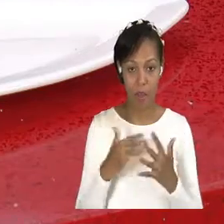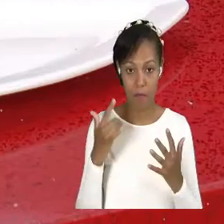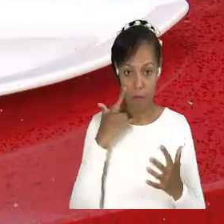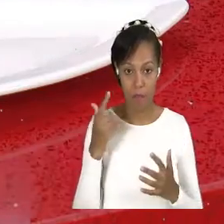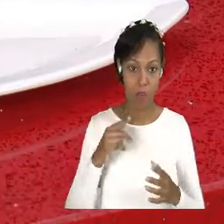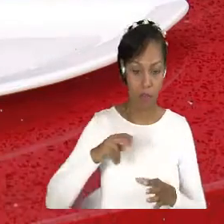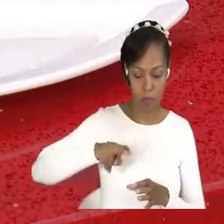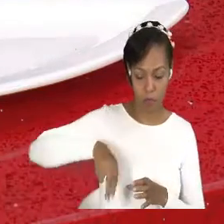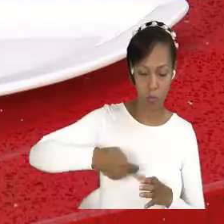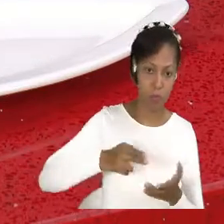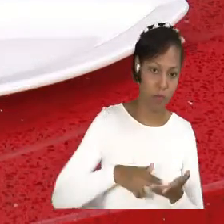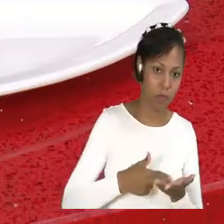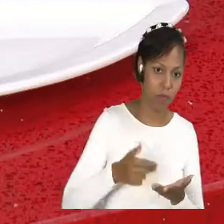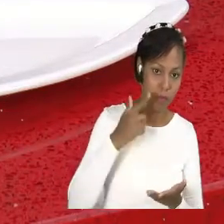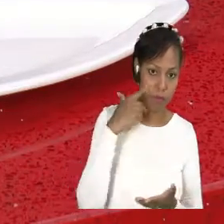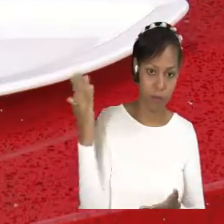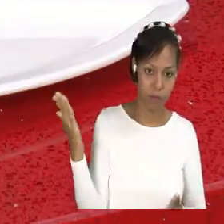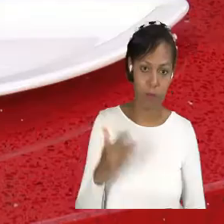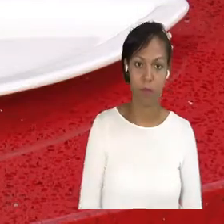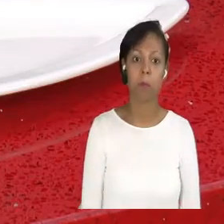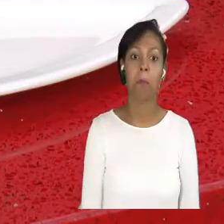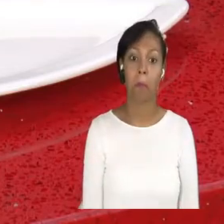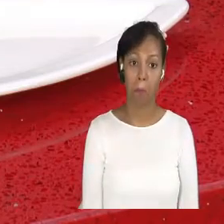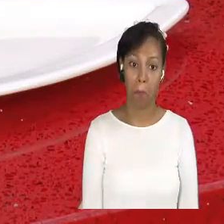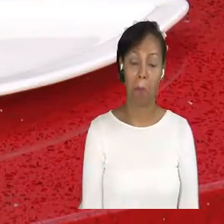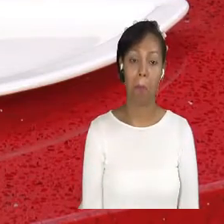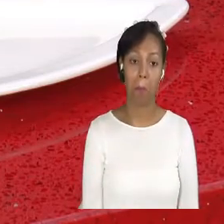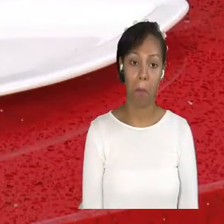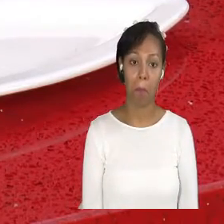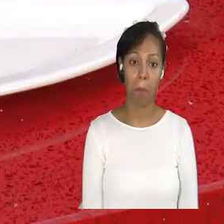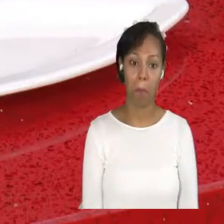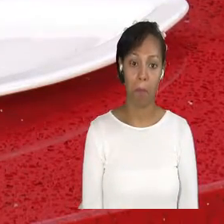Sí, Rochi, a ver, dividimos la preparación para que tengas